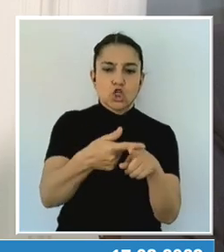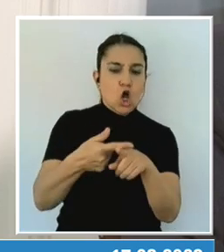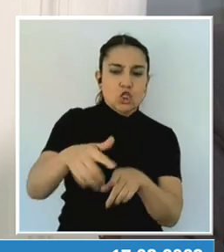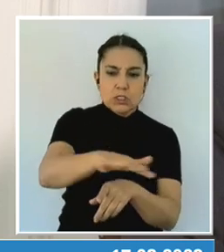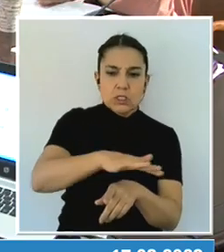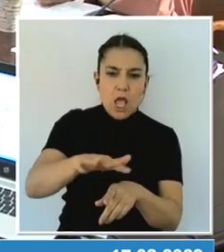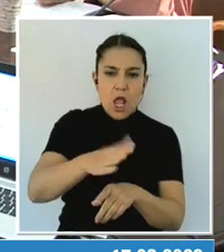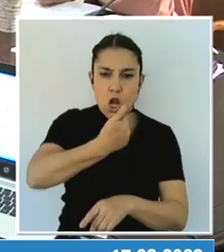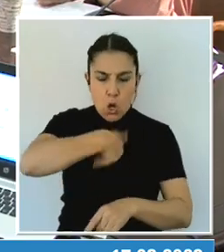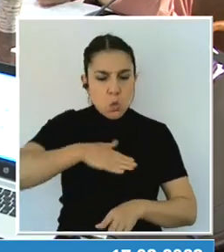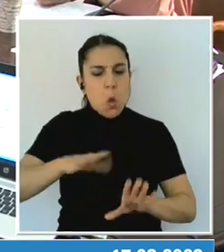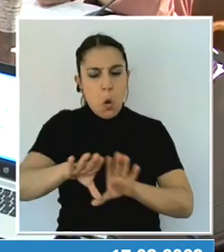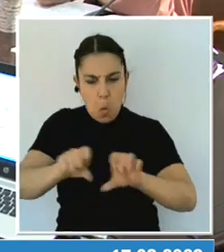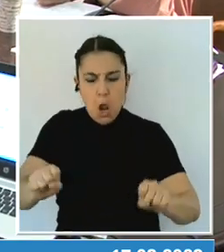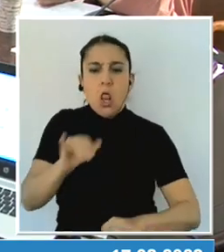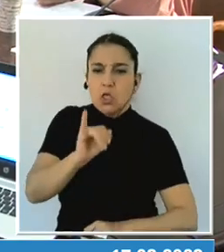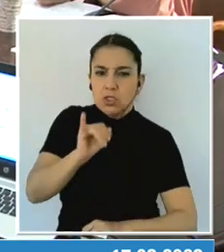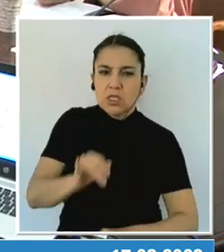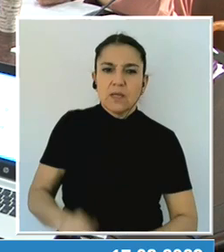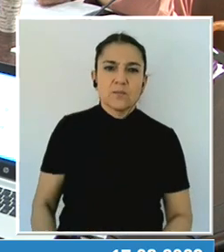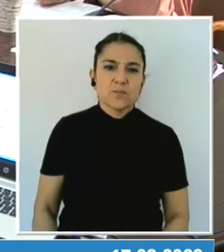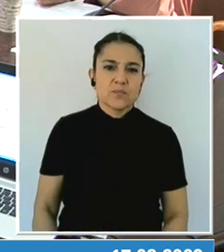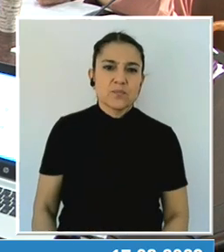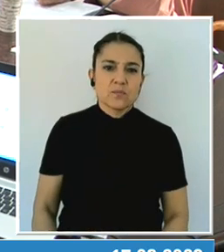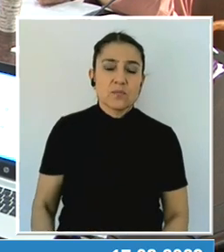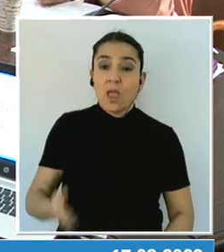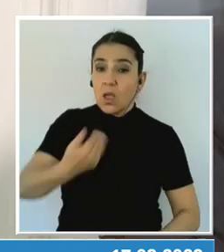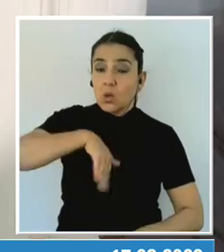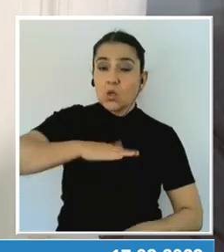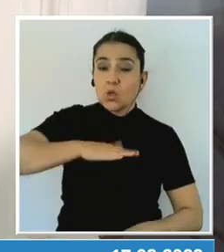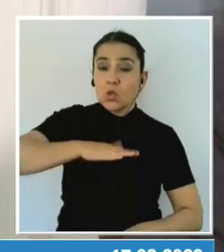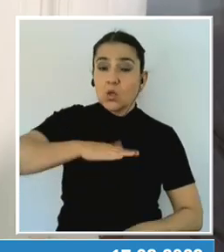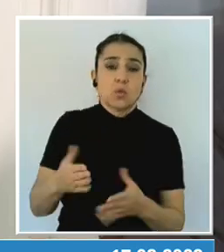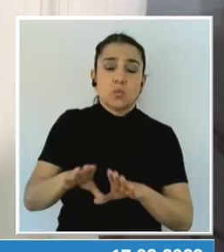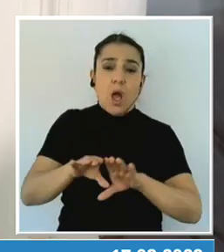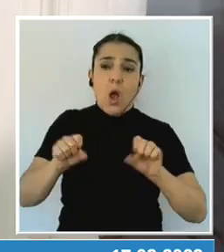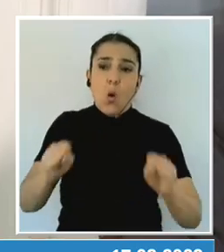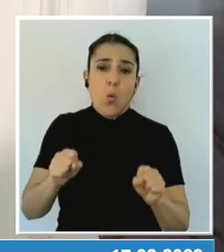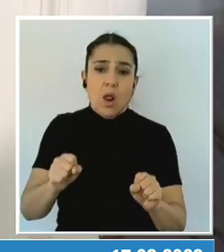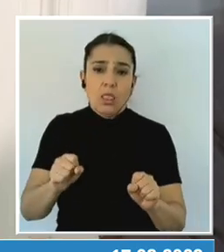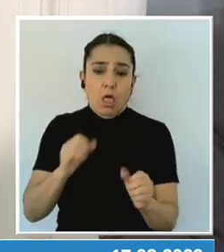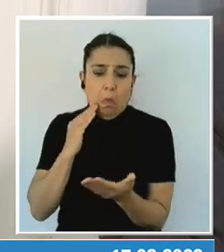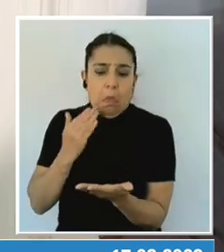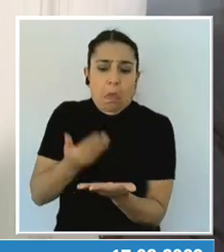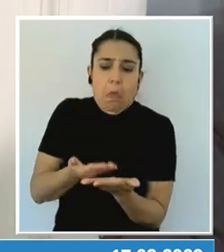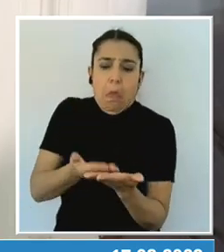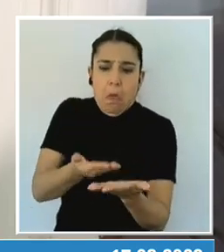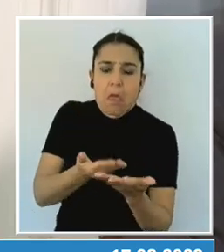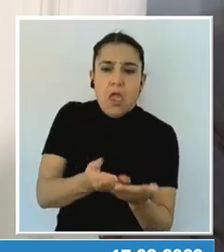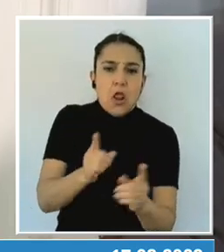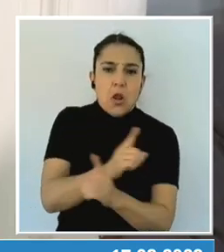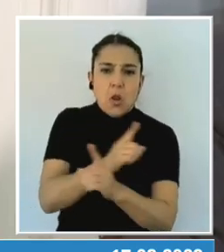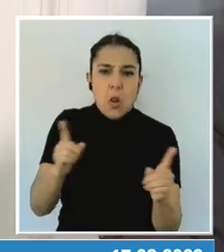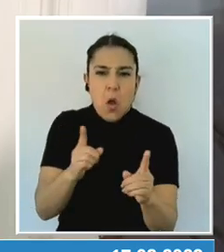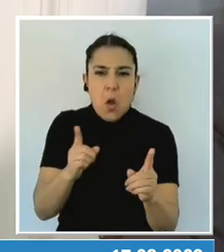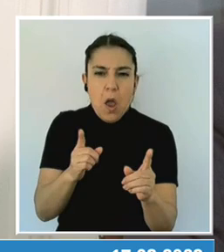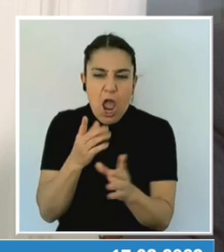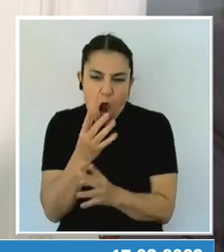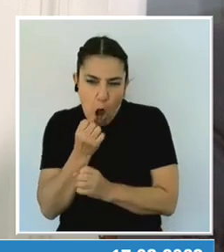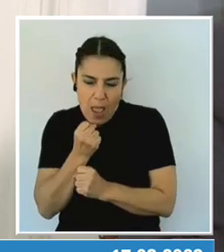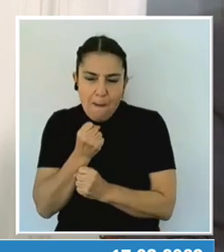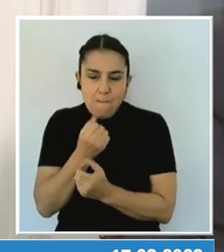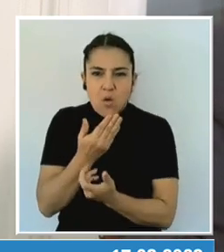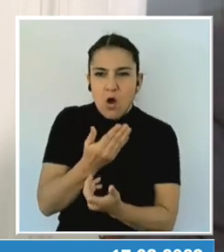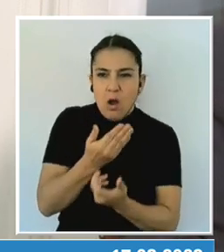Estado social, estamos de acuerdo en que la subsidiariedad no es egoísmo, no es codicia, no es lucro, no